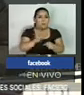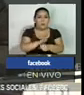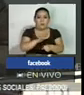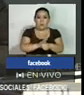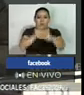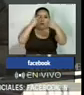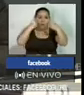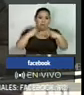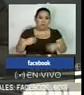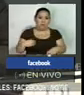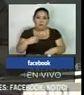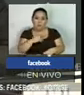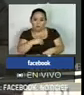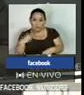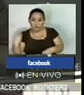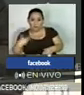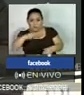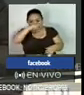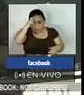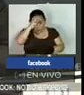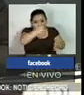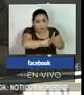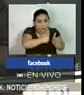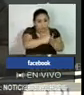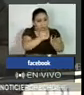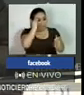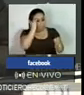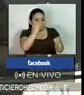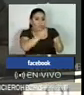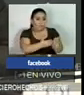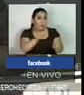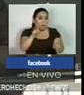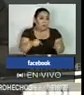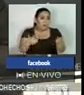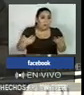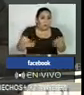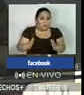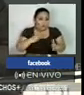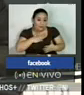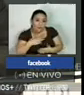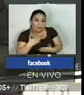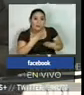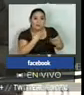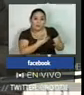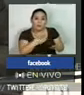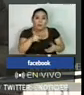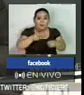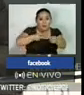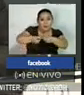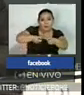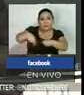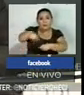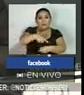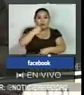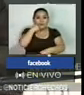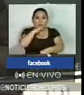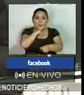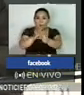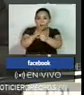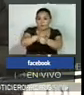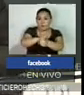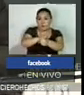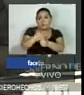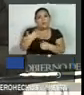médico y todo el esfuerzo médico que hoy por hoy está disponible para el manejo de esta enfermedad. Sabemos que